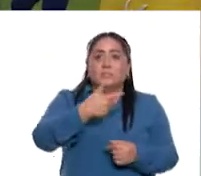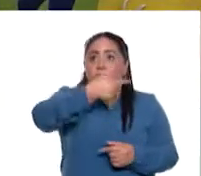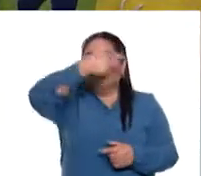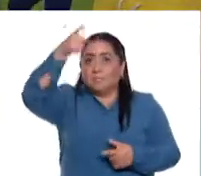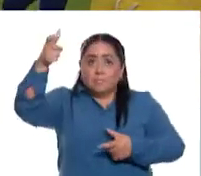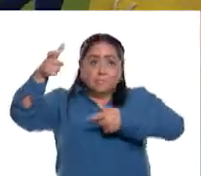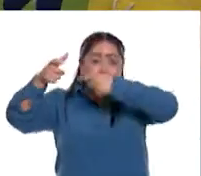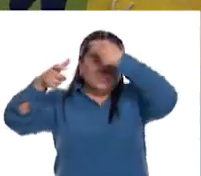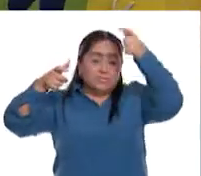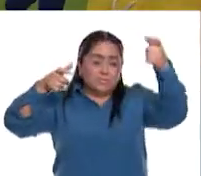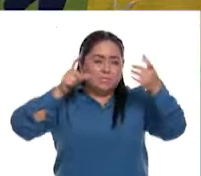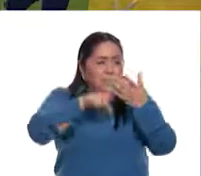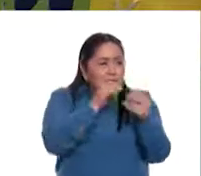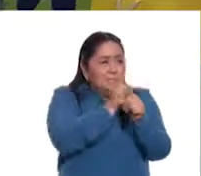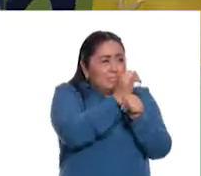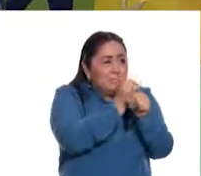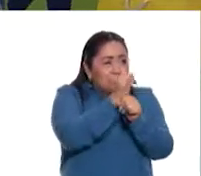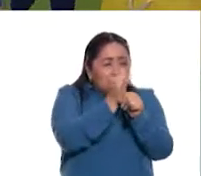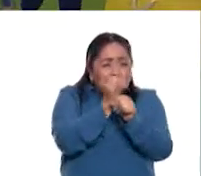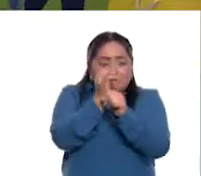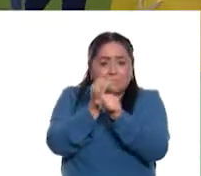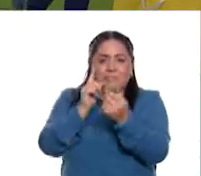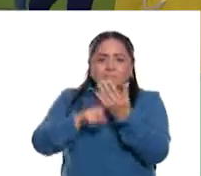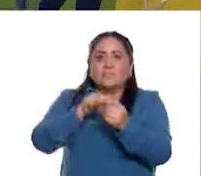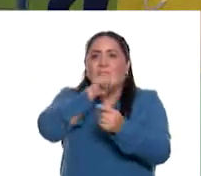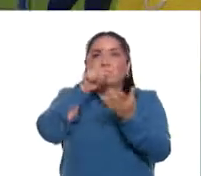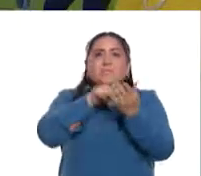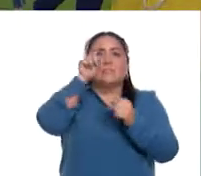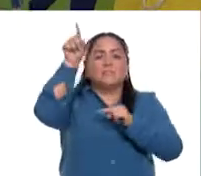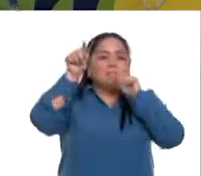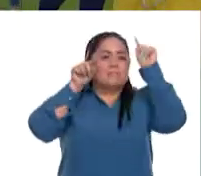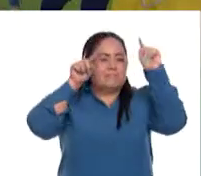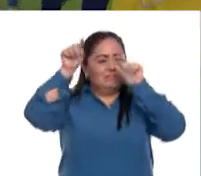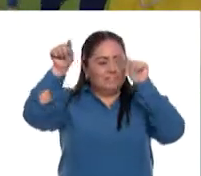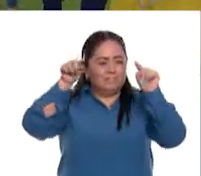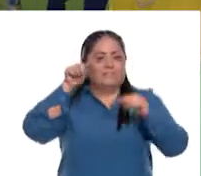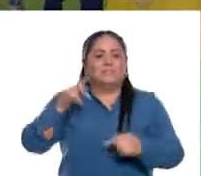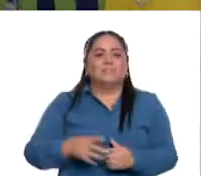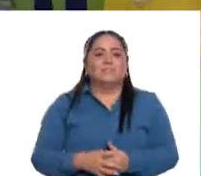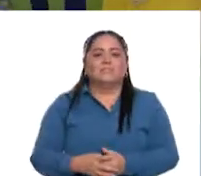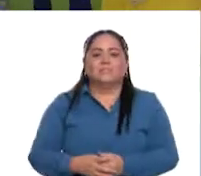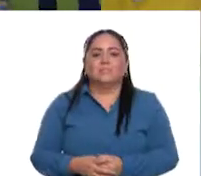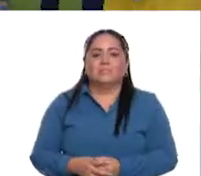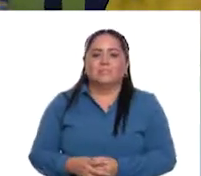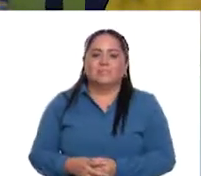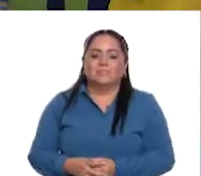galaxias vamos explorando los rincones del espacio sideral.